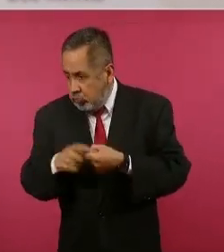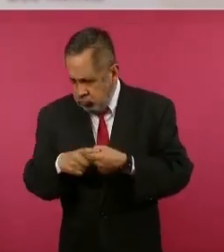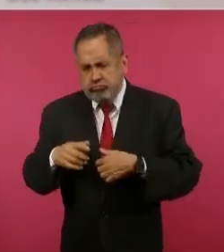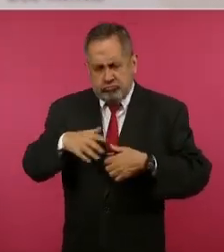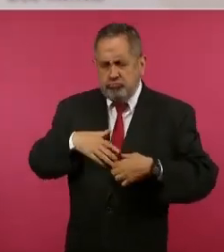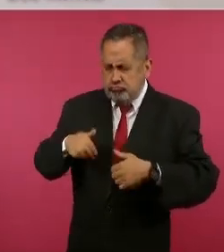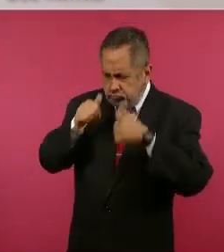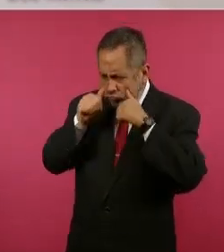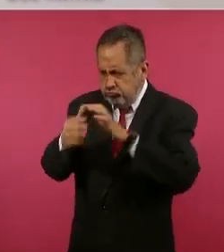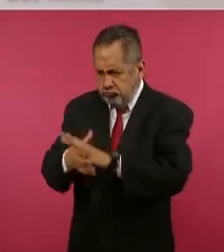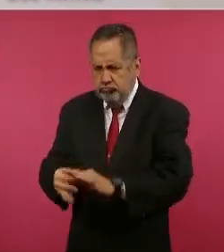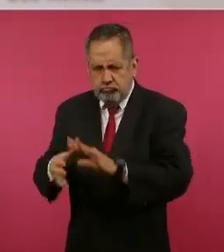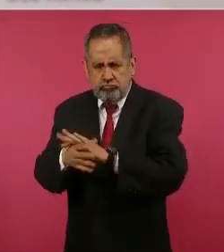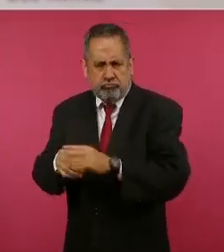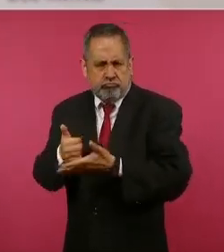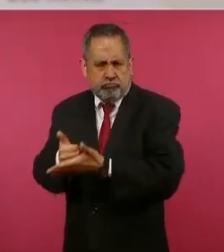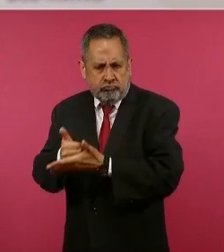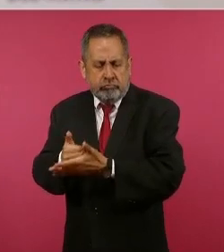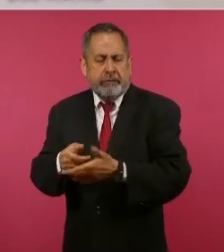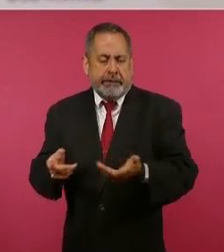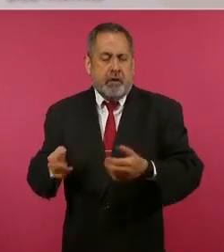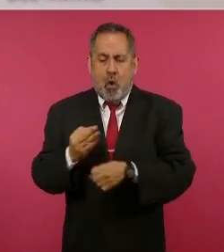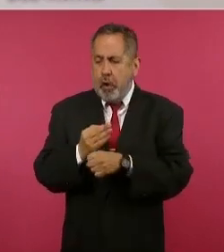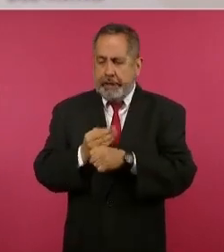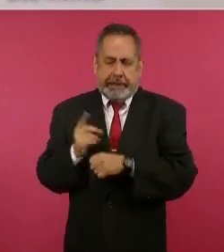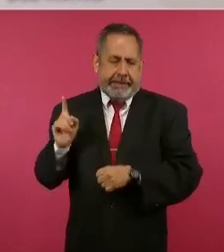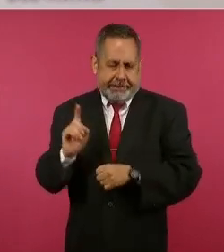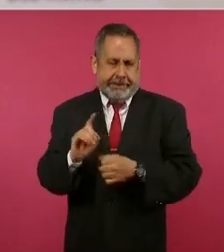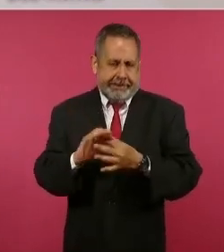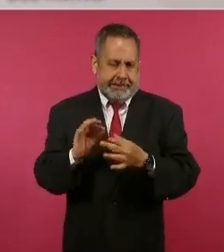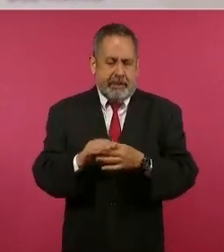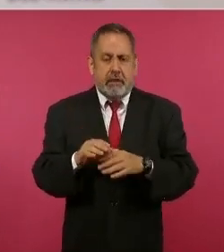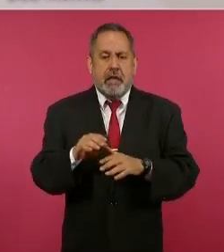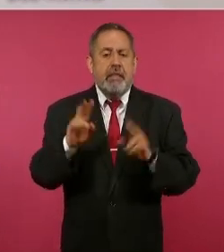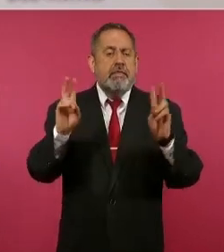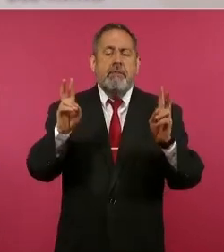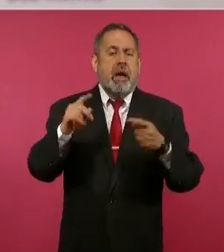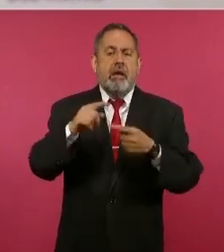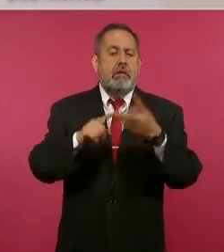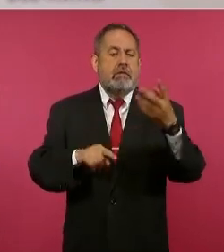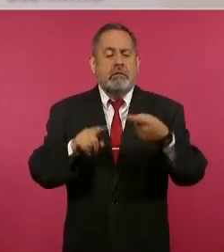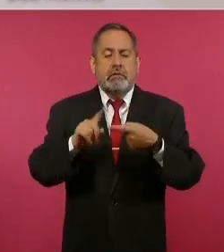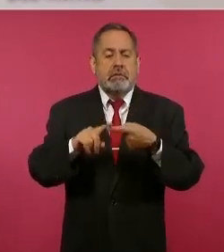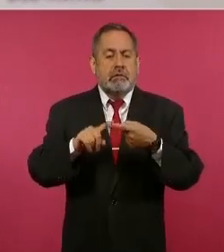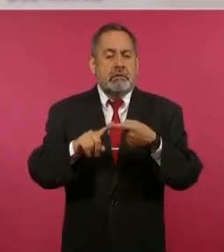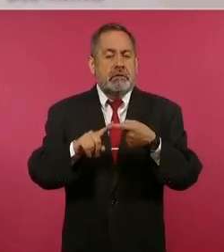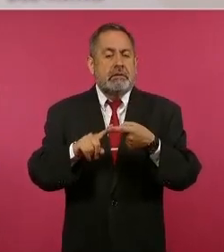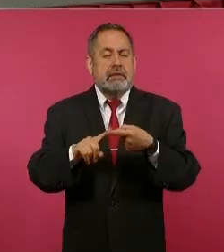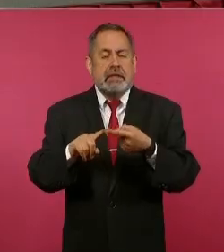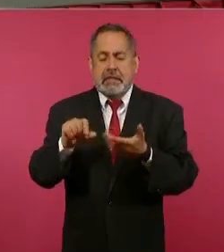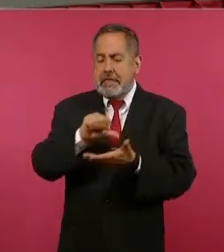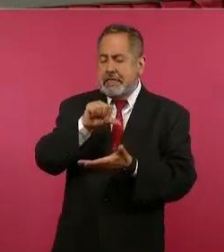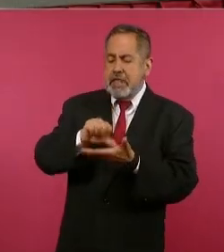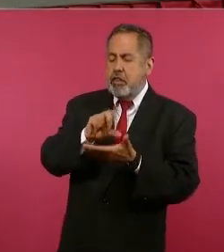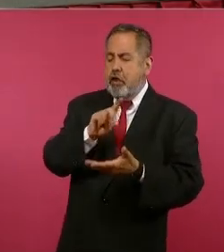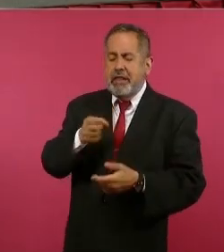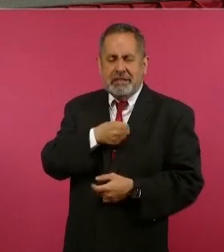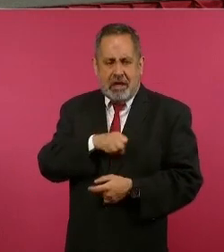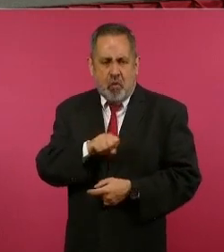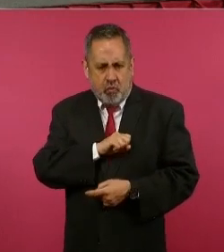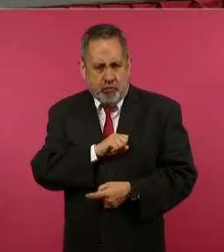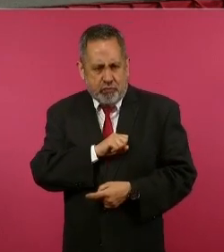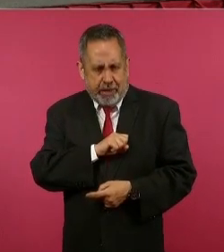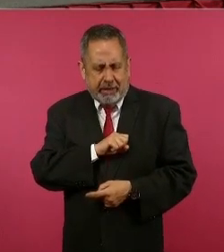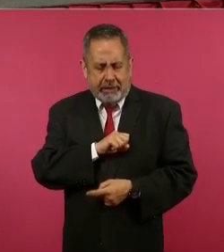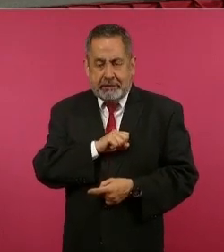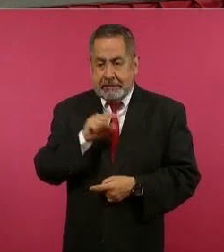los temas muy importantes, empezando por el de los centros de salud, que como ustedes saben,